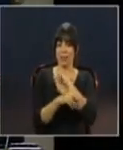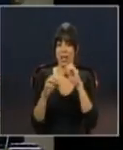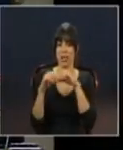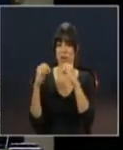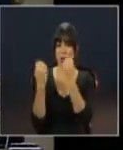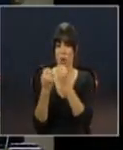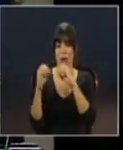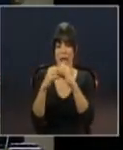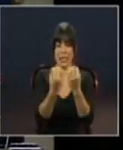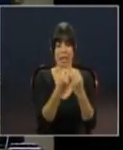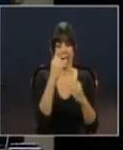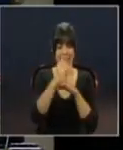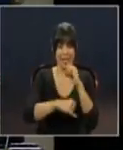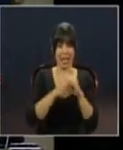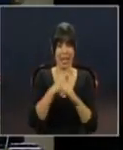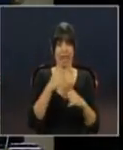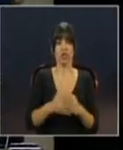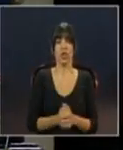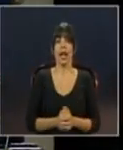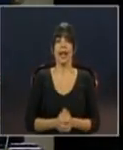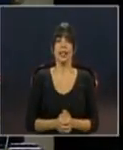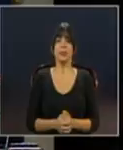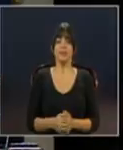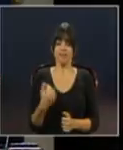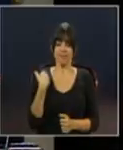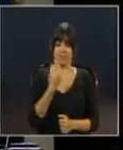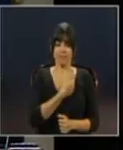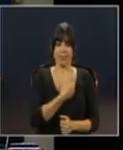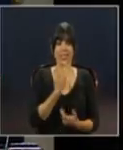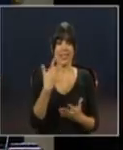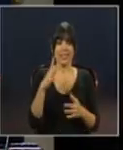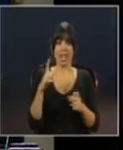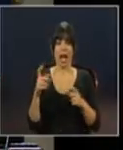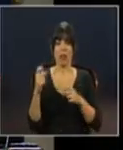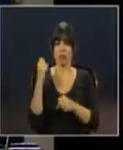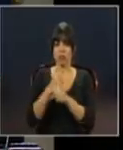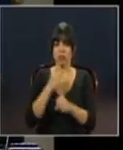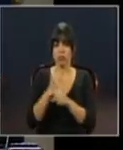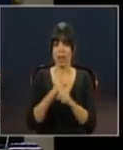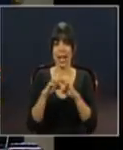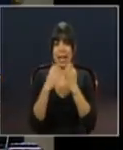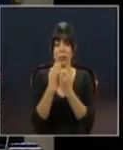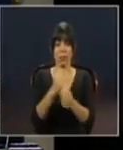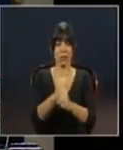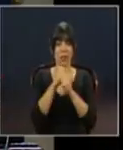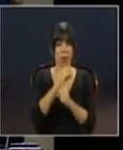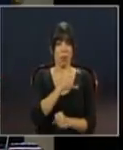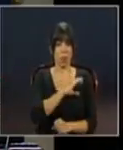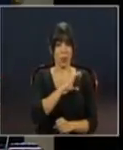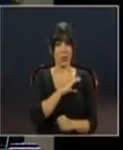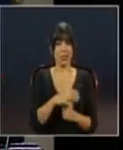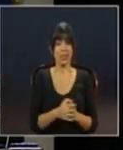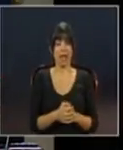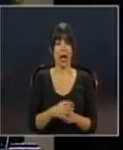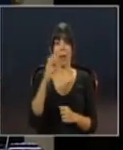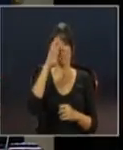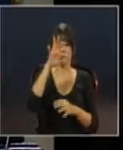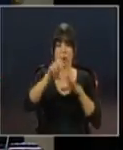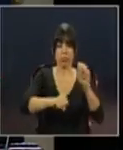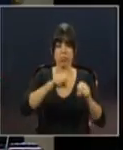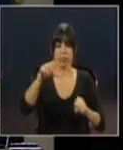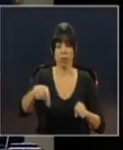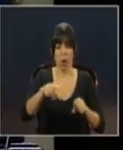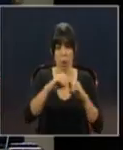organizada internacional. Hemos centrado las operaciones de los equipos de seguridad y policía a la desarticulación de